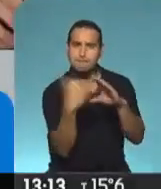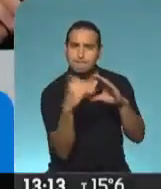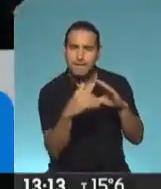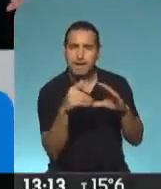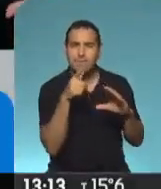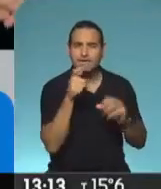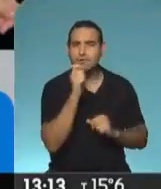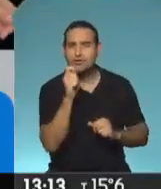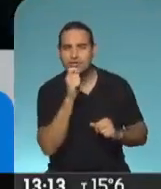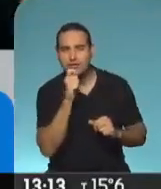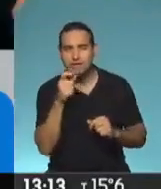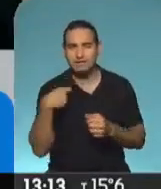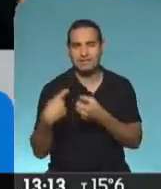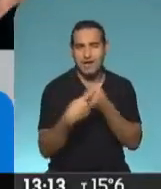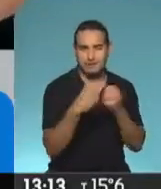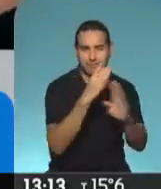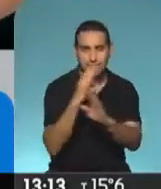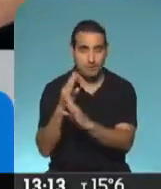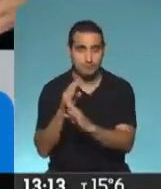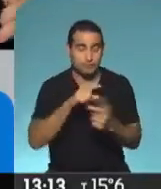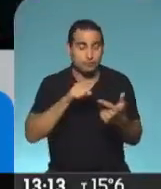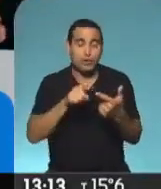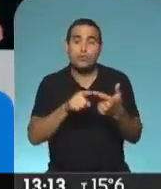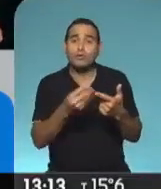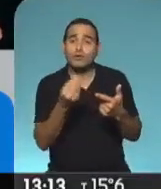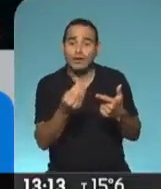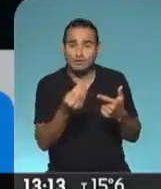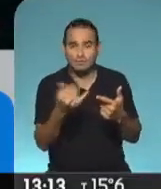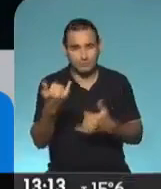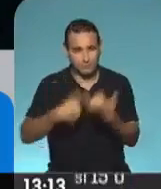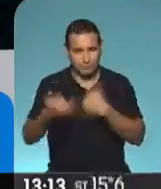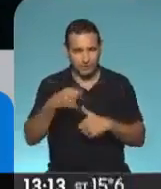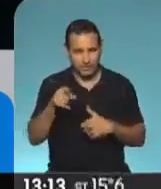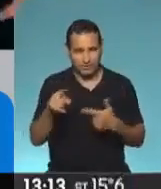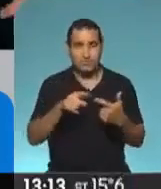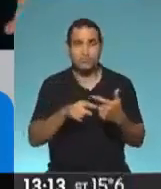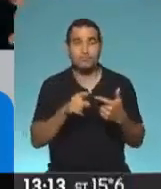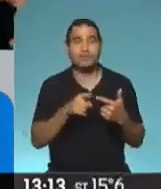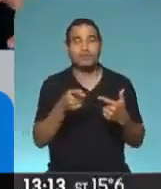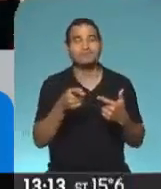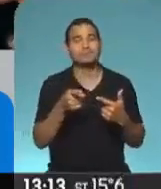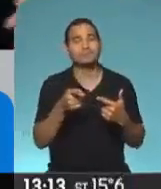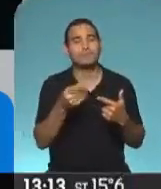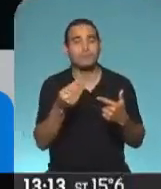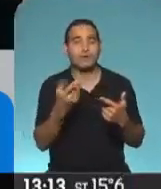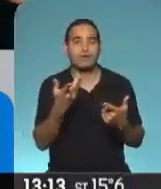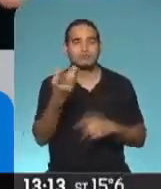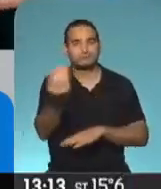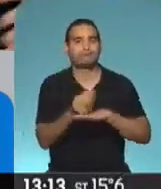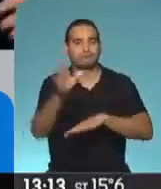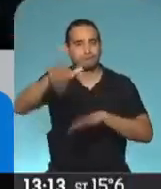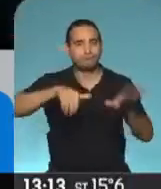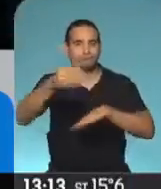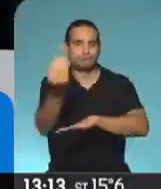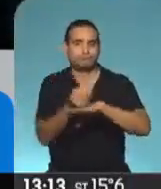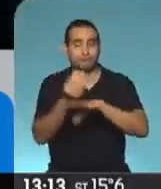a periodistas, sindicalistas. Después la segunda causa, que nos estaba contando Fernando Fraquelli, allí en Lomas de Zamora, Mora, que están citados como testigos